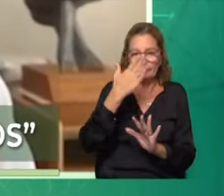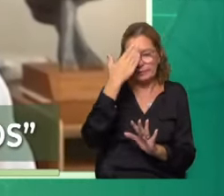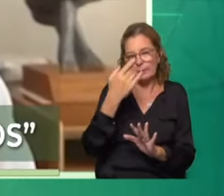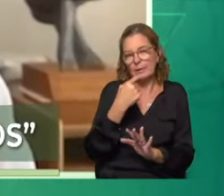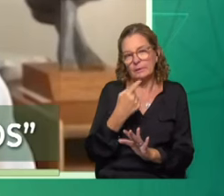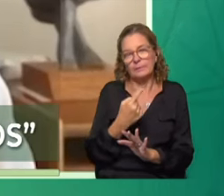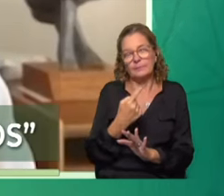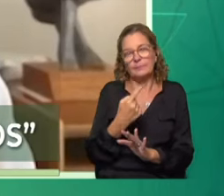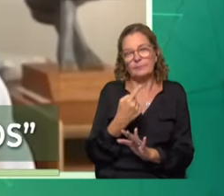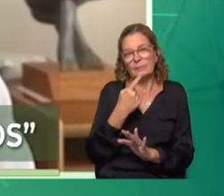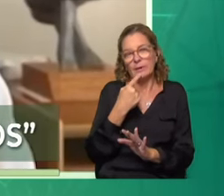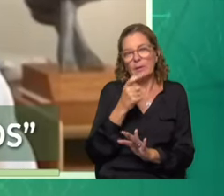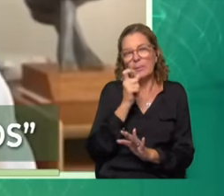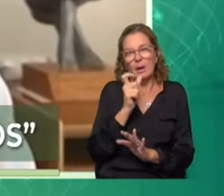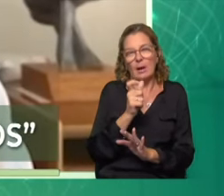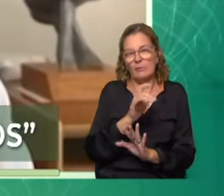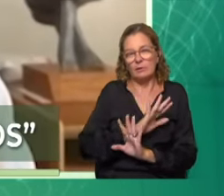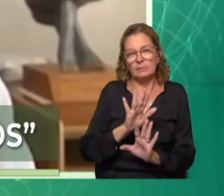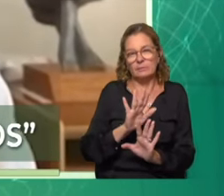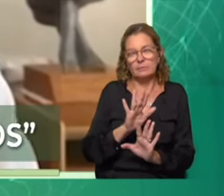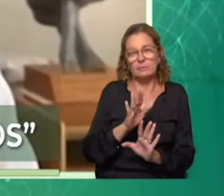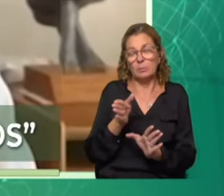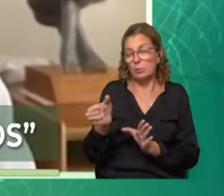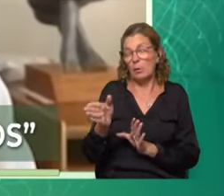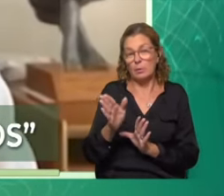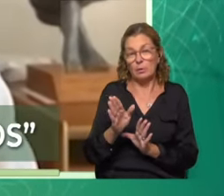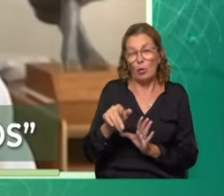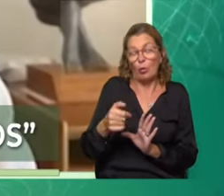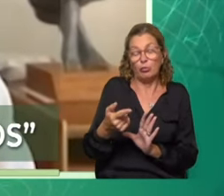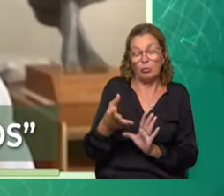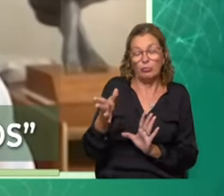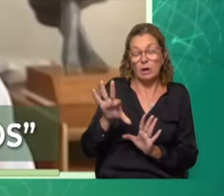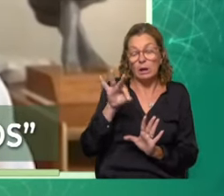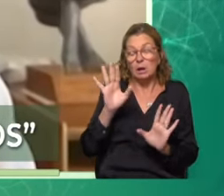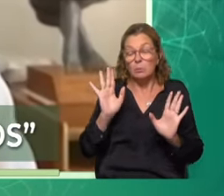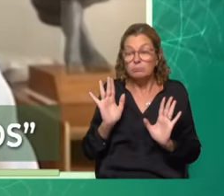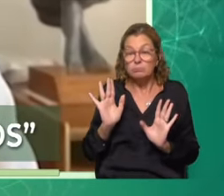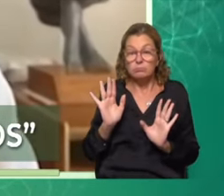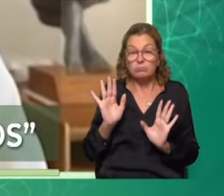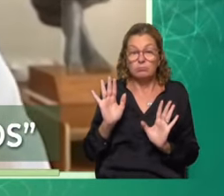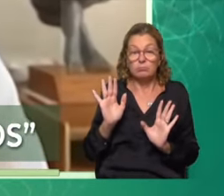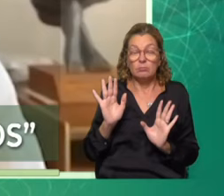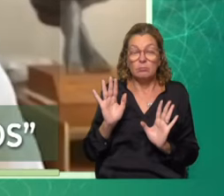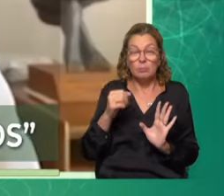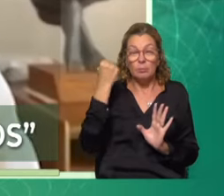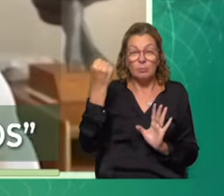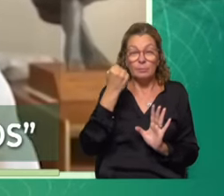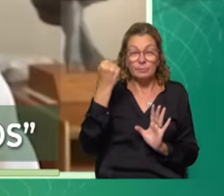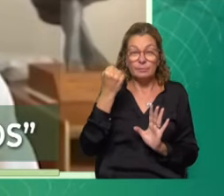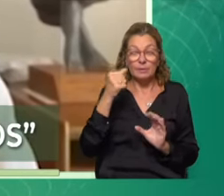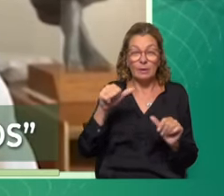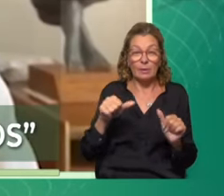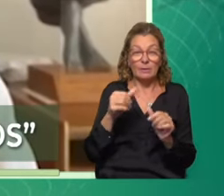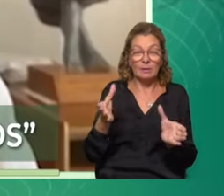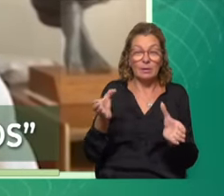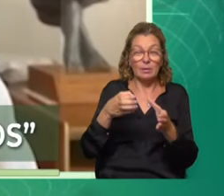a establecer calificativos. Tomaron un camino, tomaron una decisión. Lo importante es que lo hacen